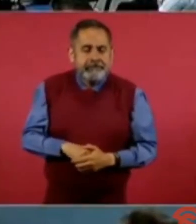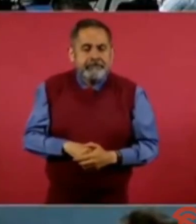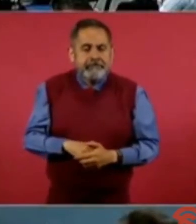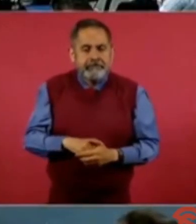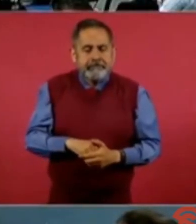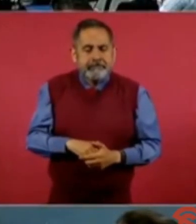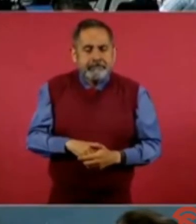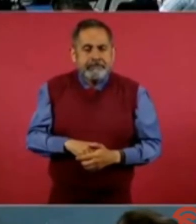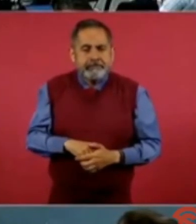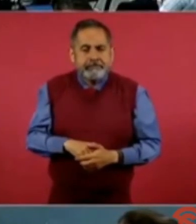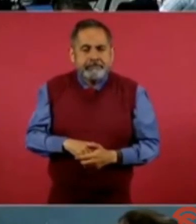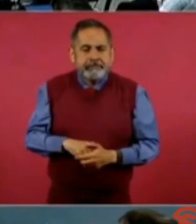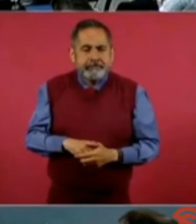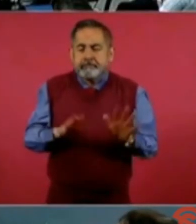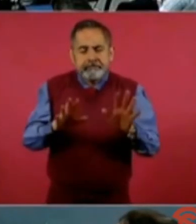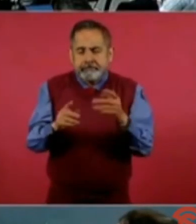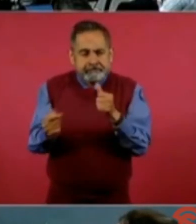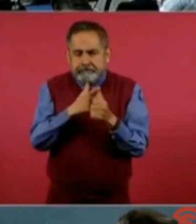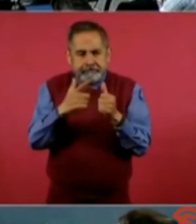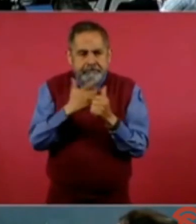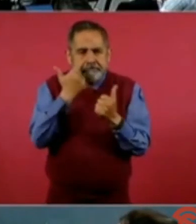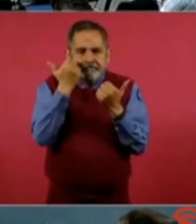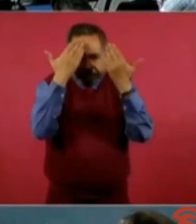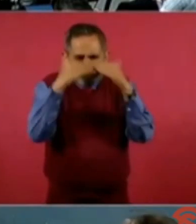secuestrado Queremos saber